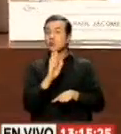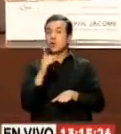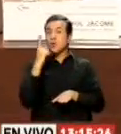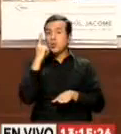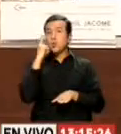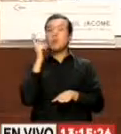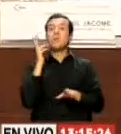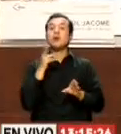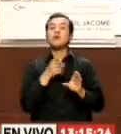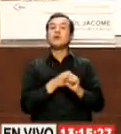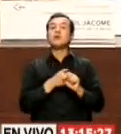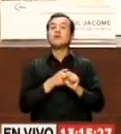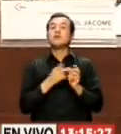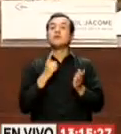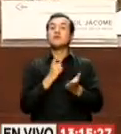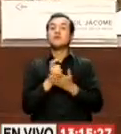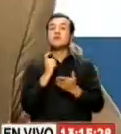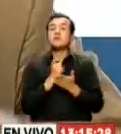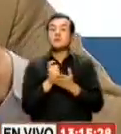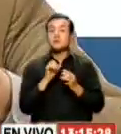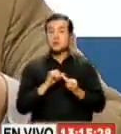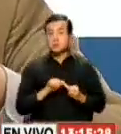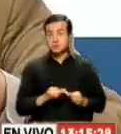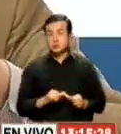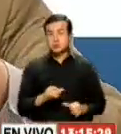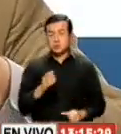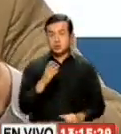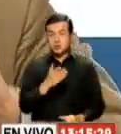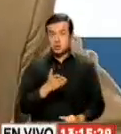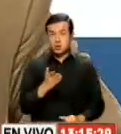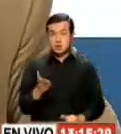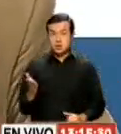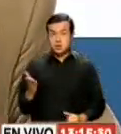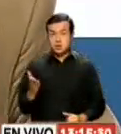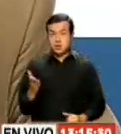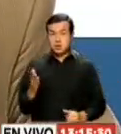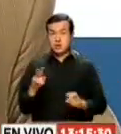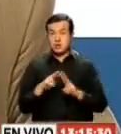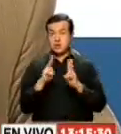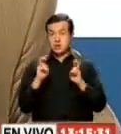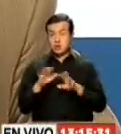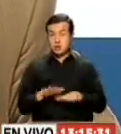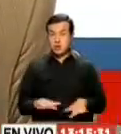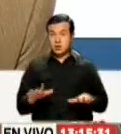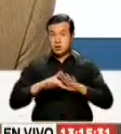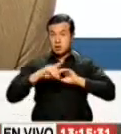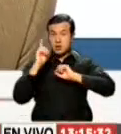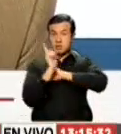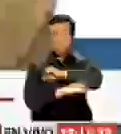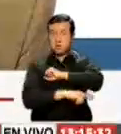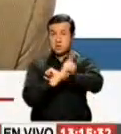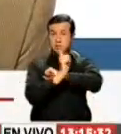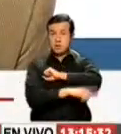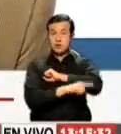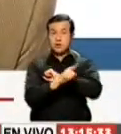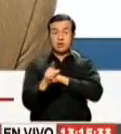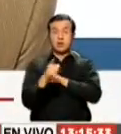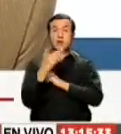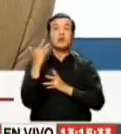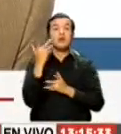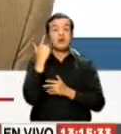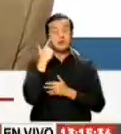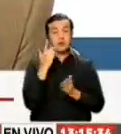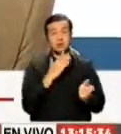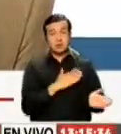habrían participado en estas persecuciones. Ahí, en la parte disciplinaria que desarrollará el Consejo de la